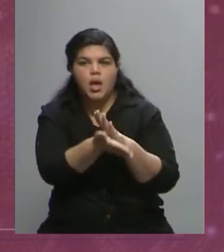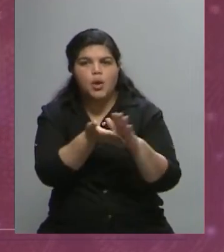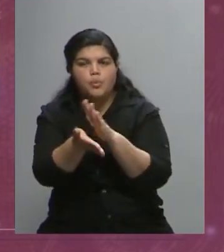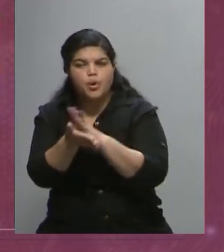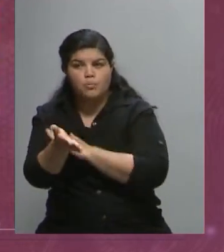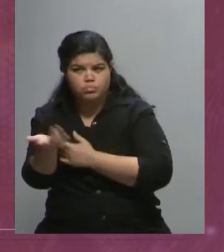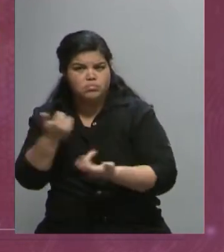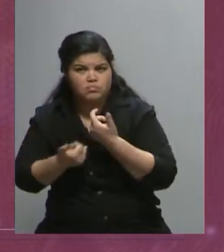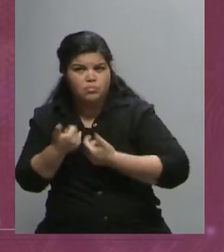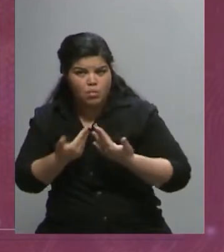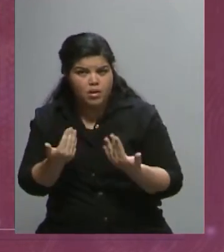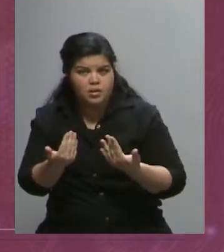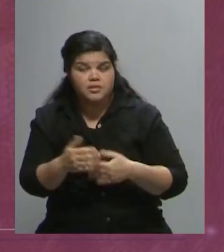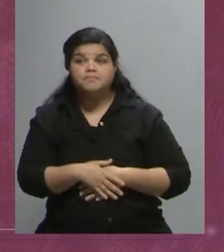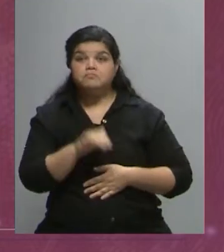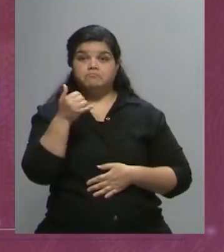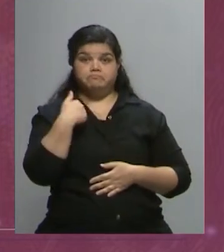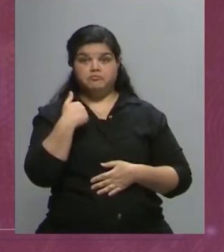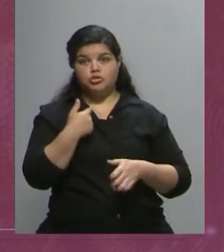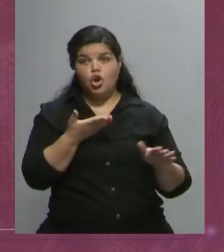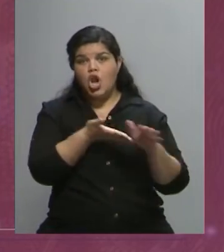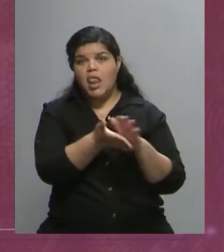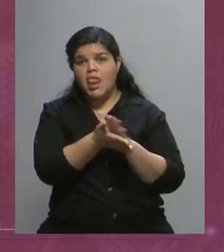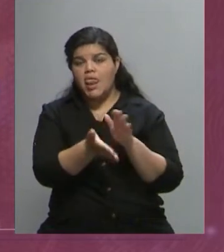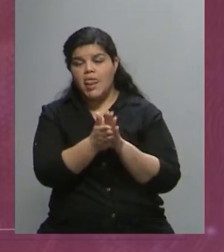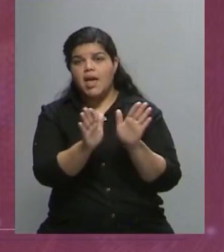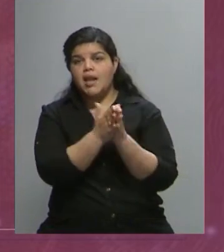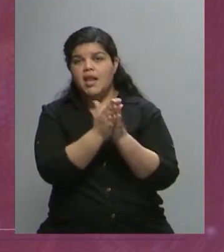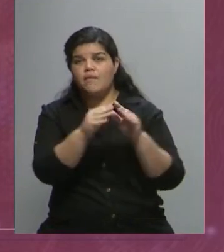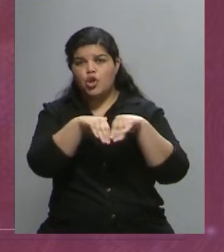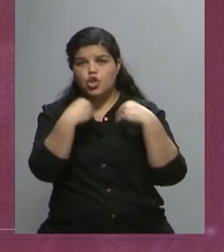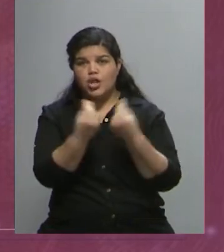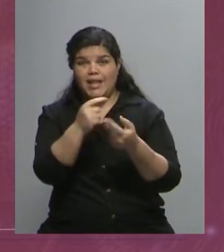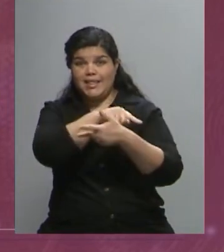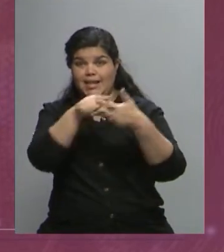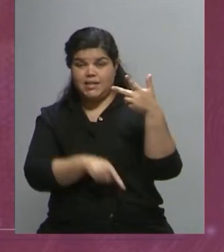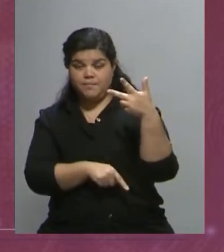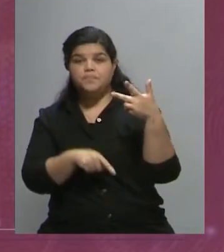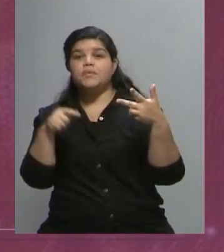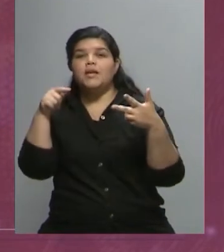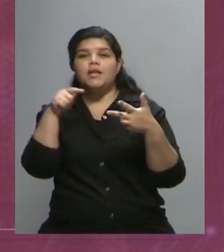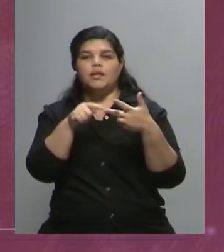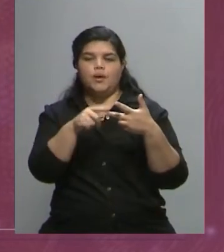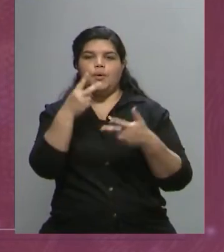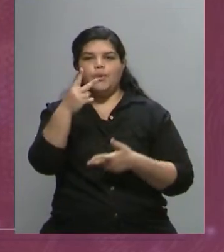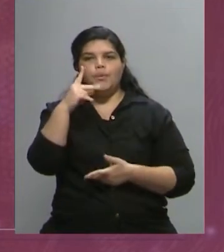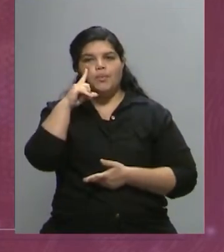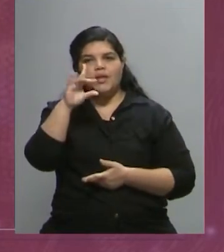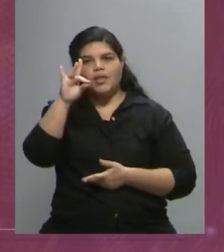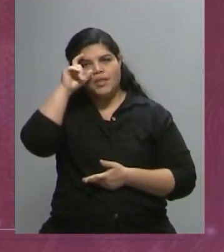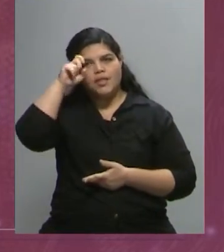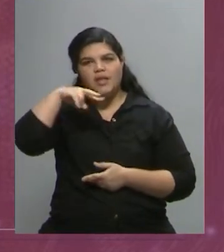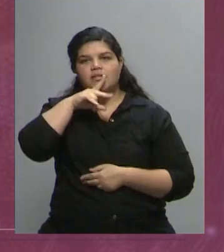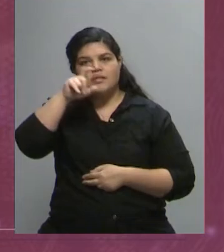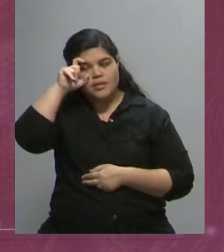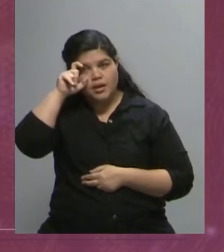eso. Acá están, sí, yo publiqué varios libros, insisto, publiqué 3. El que se refiere a Big Data, se llama obviamente Big Data, es un libro publicado por la colección